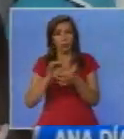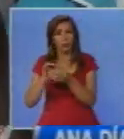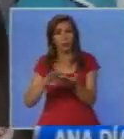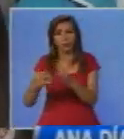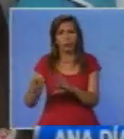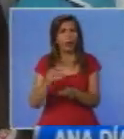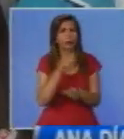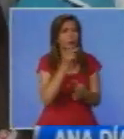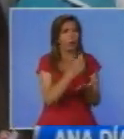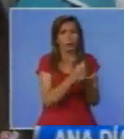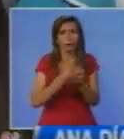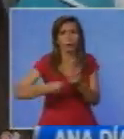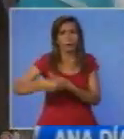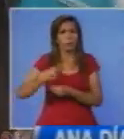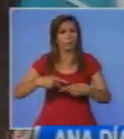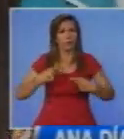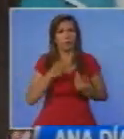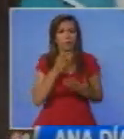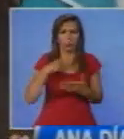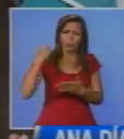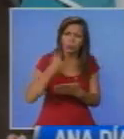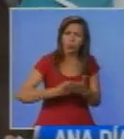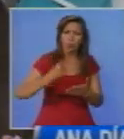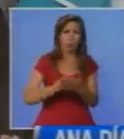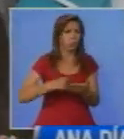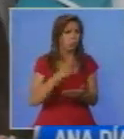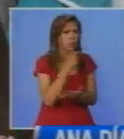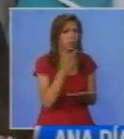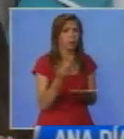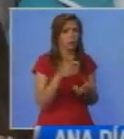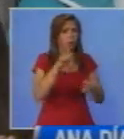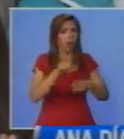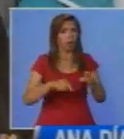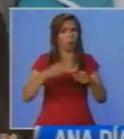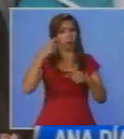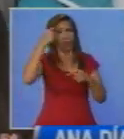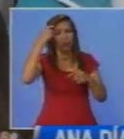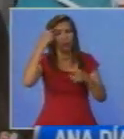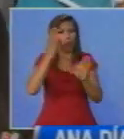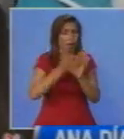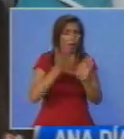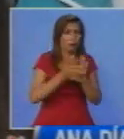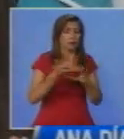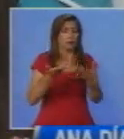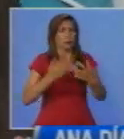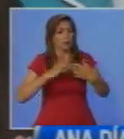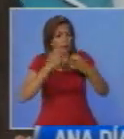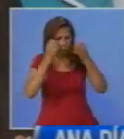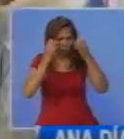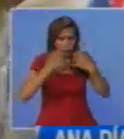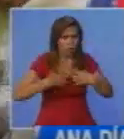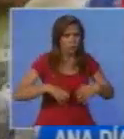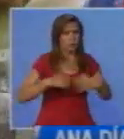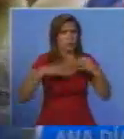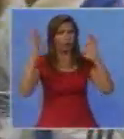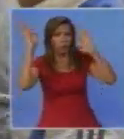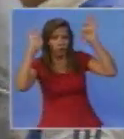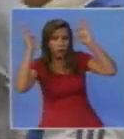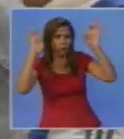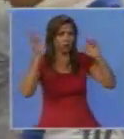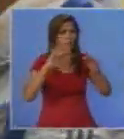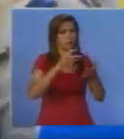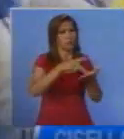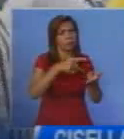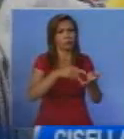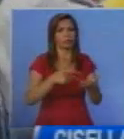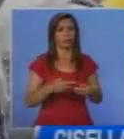devuelve la lucha de cada día? Compañeros que están en tratamiento psicológico, compañeros que siguen pagando deudas. La demora en el proceso